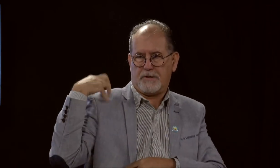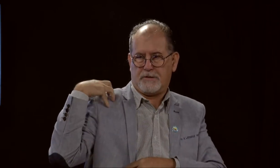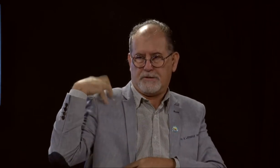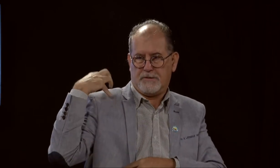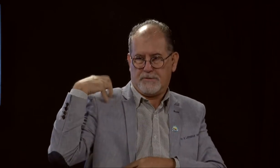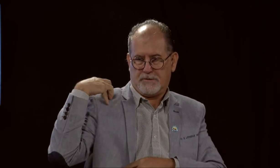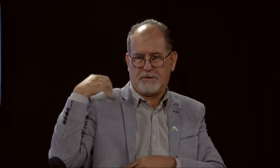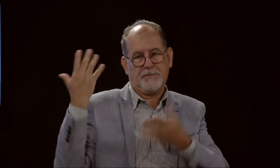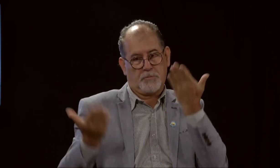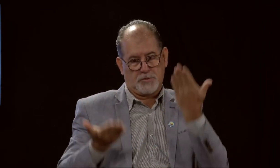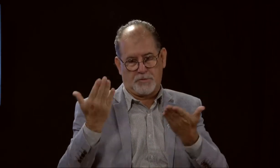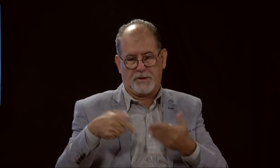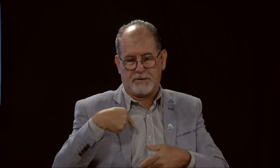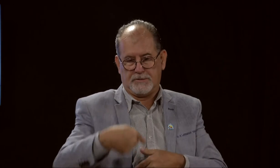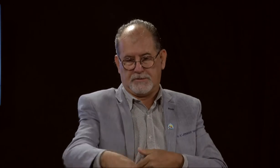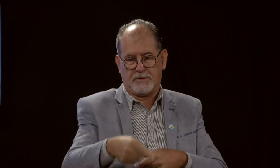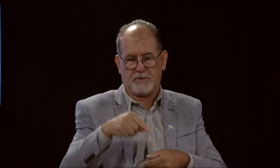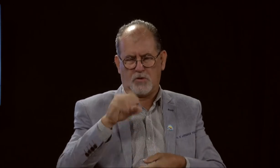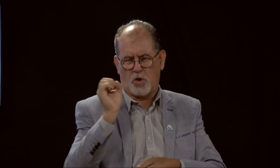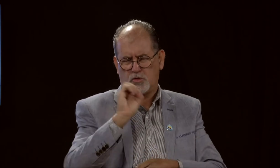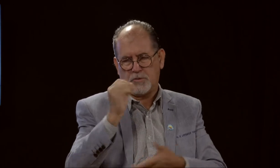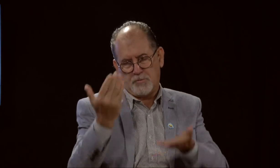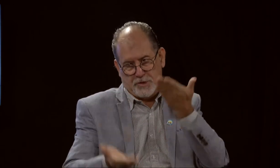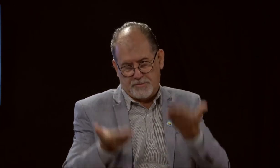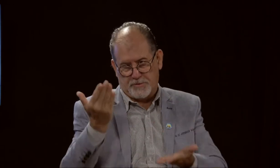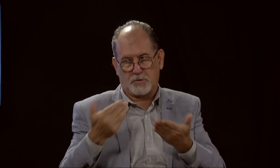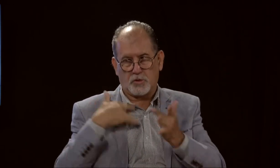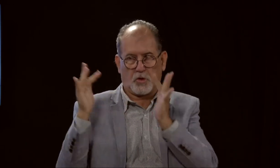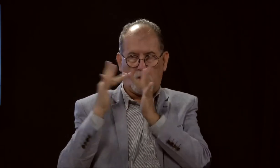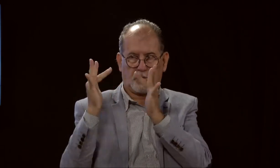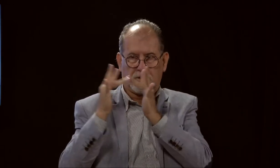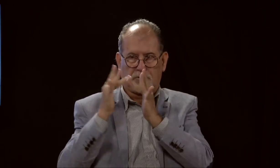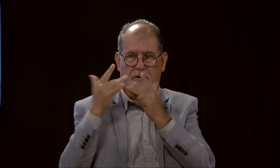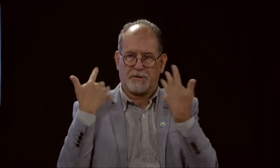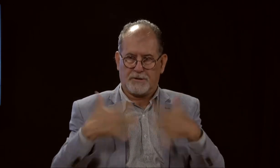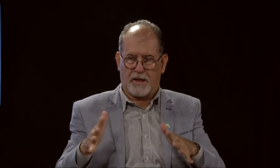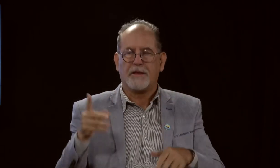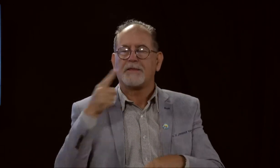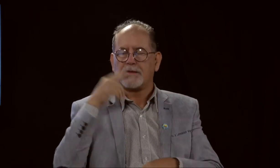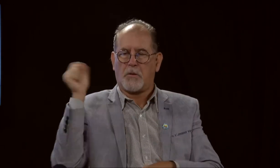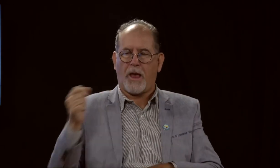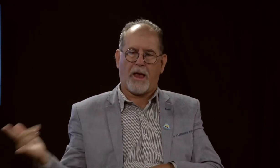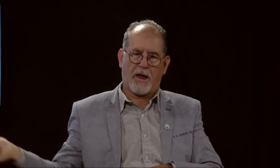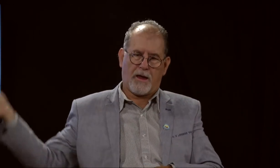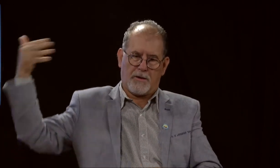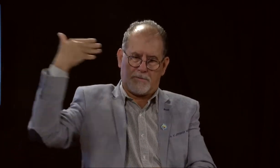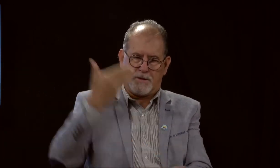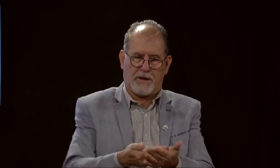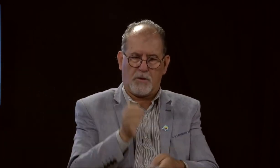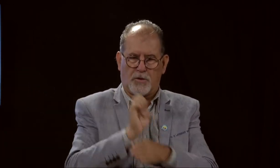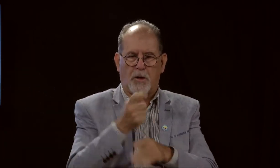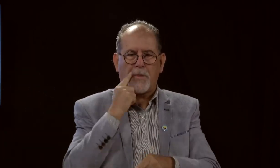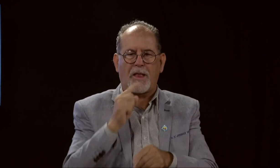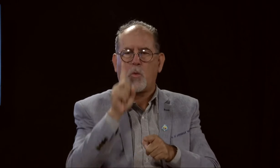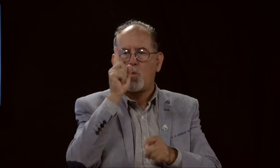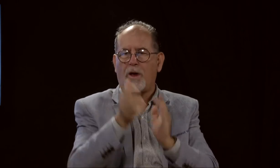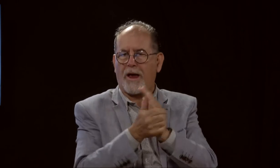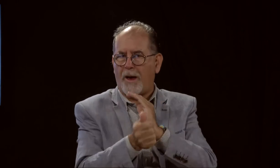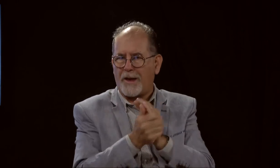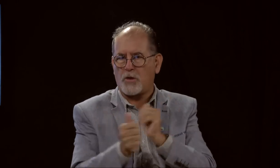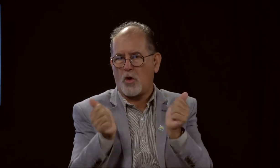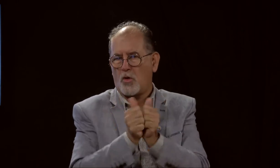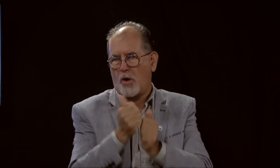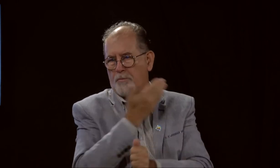una noticia que queremos compartir es que, para el mes de octubre, estaríamos recibiendo la